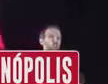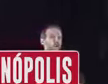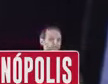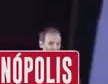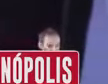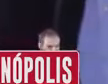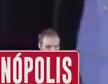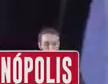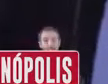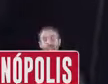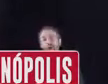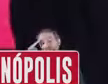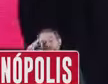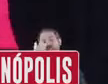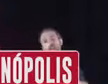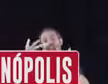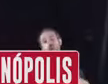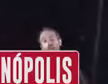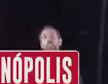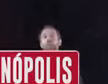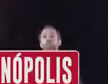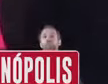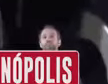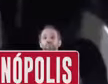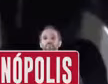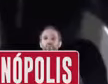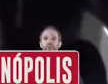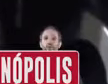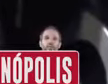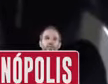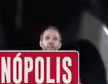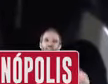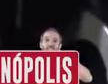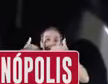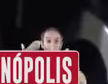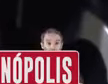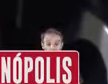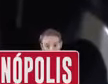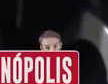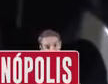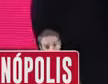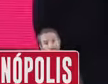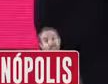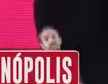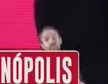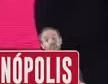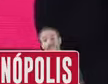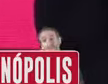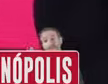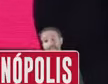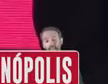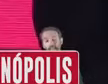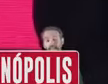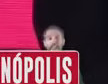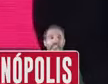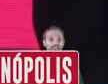tenemos que hacer un proyecto donde después del bicentenario la argentina ingresé